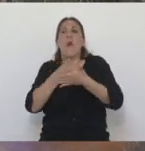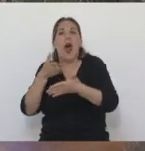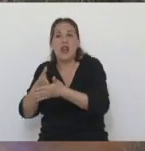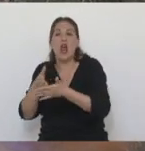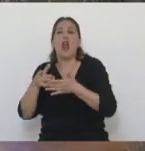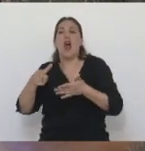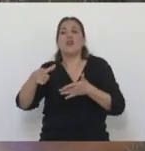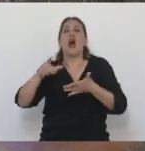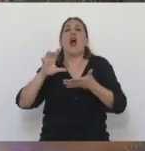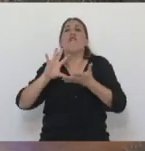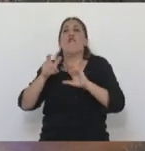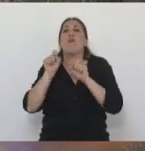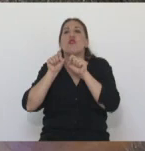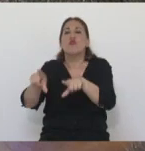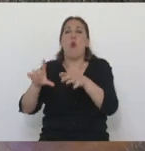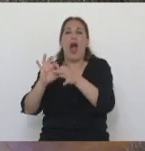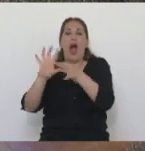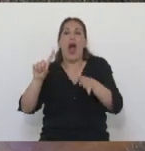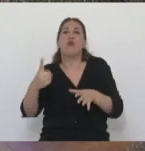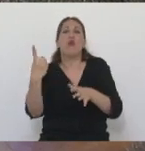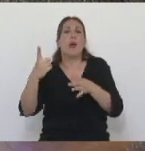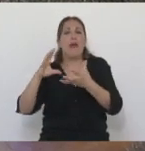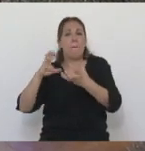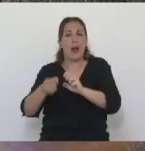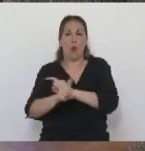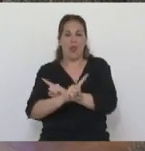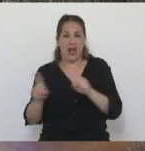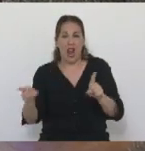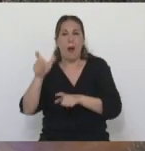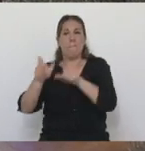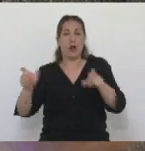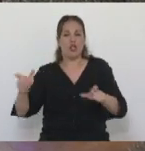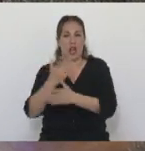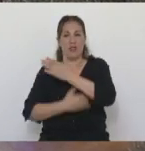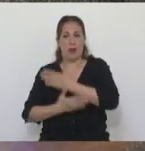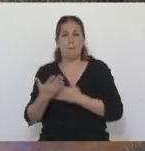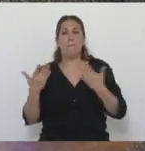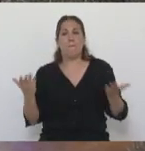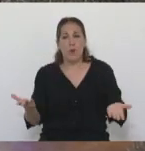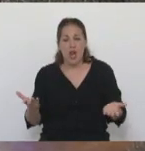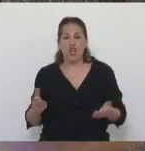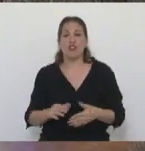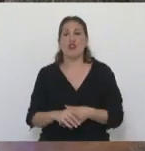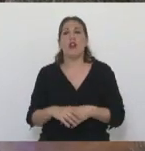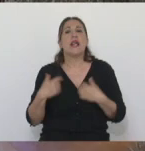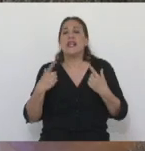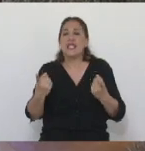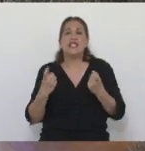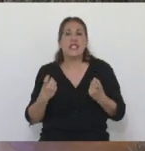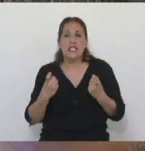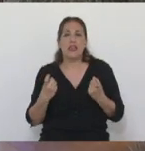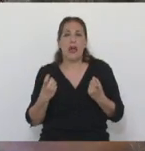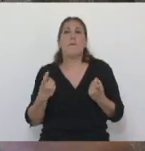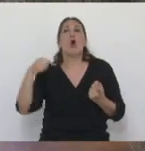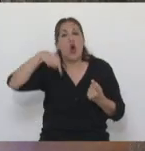la autonomía e integridad, en particular de las personas con discapacidad. Por ello es que necesitamos que